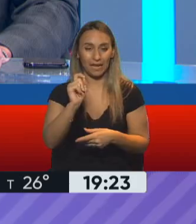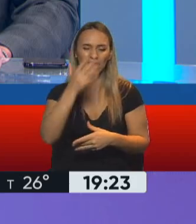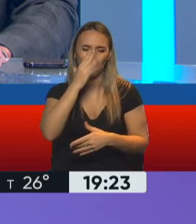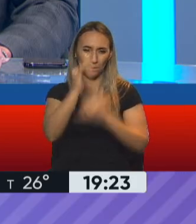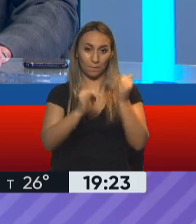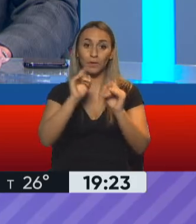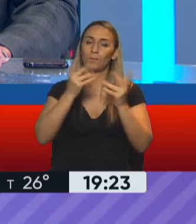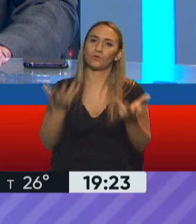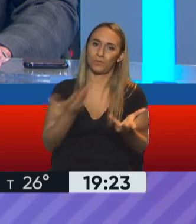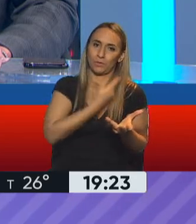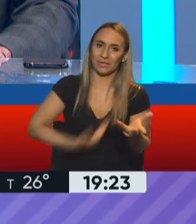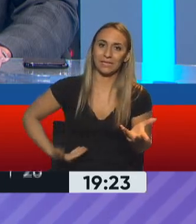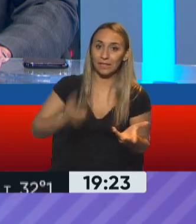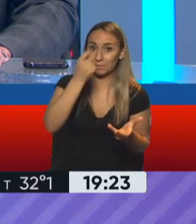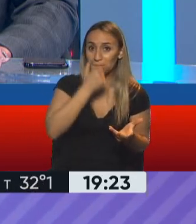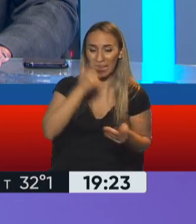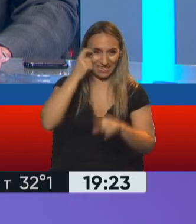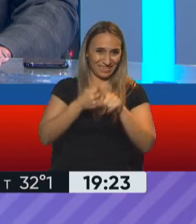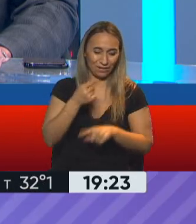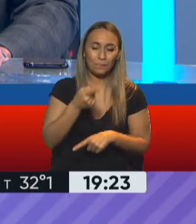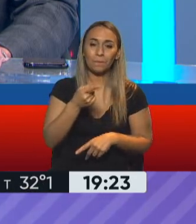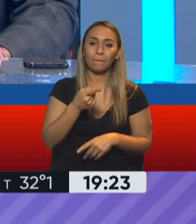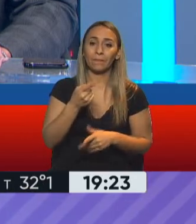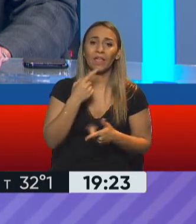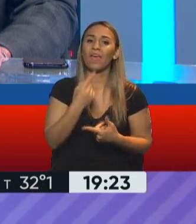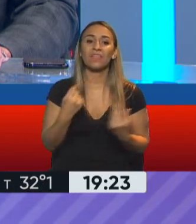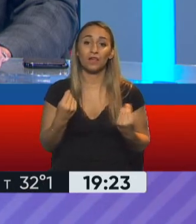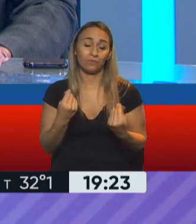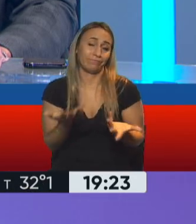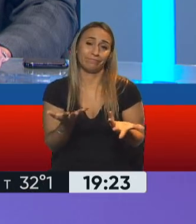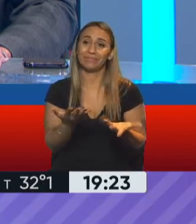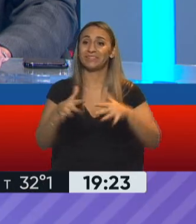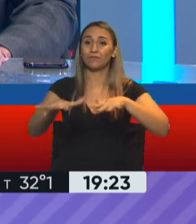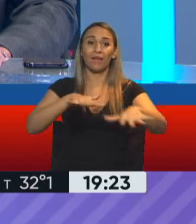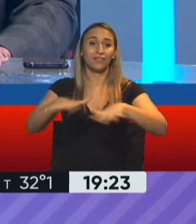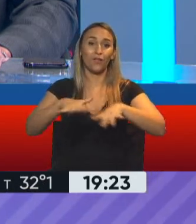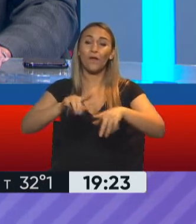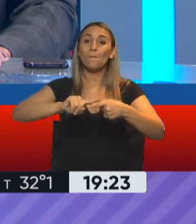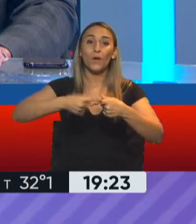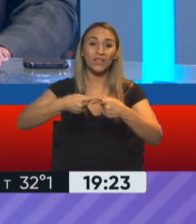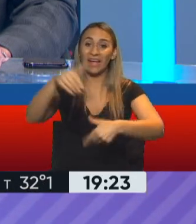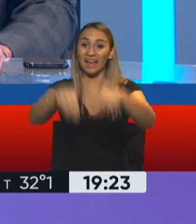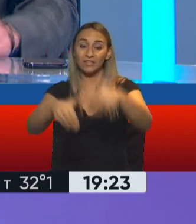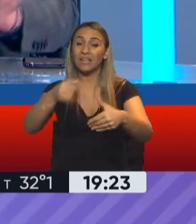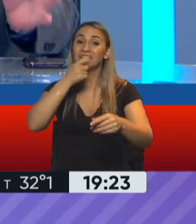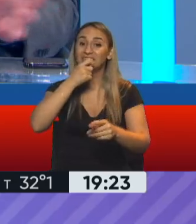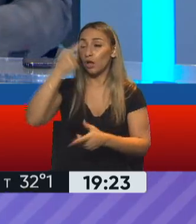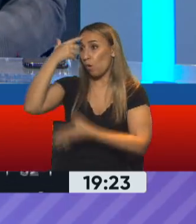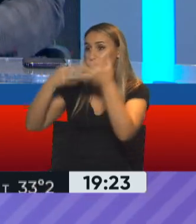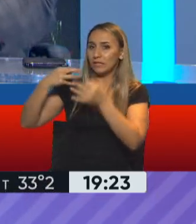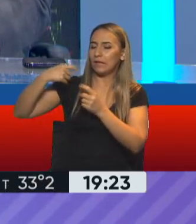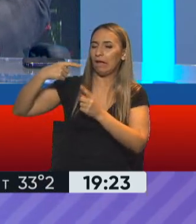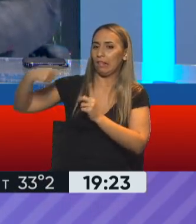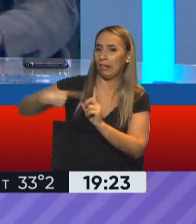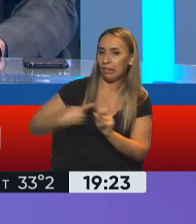el presidente Mauricio Macri hizo lo que manda el manual de la política en un contexto electoral, que es: si a vos te persigue la justicia, sacar el